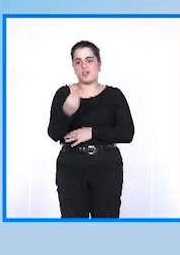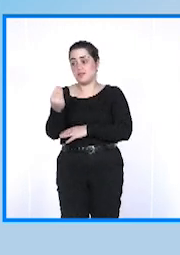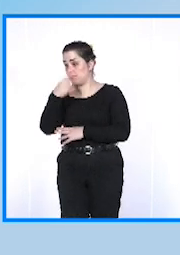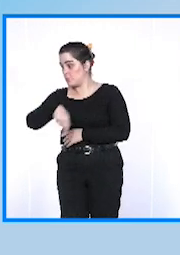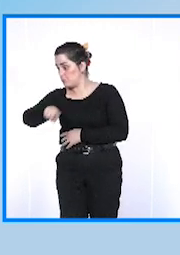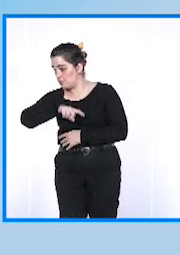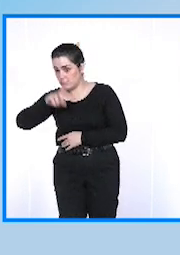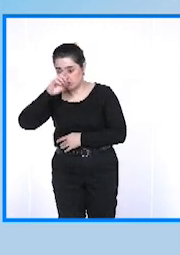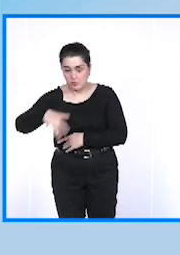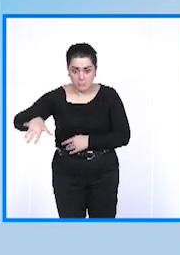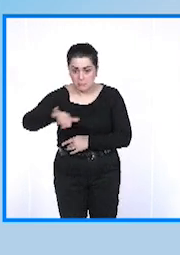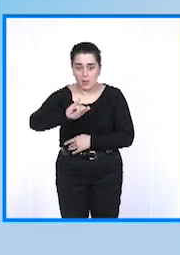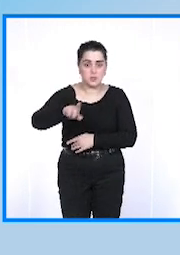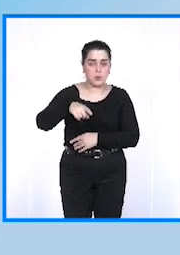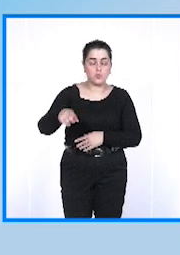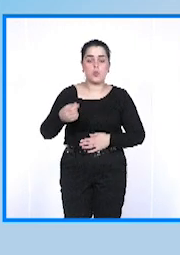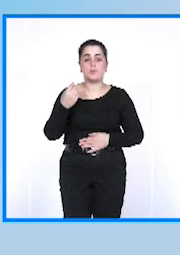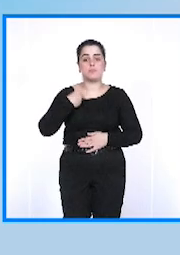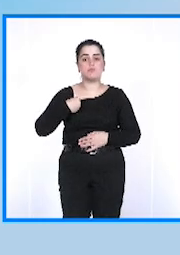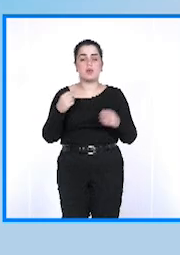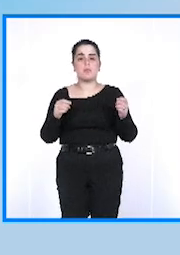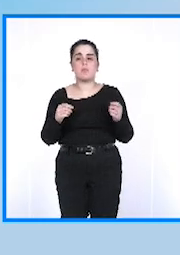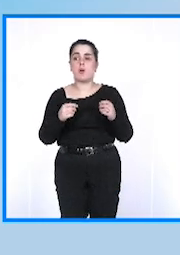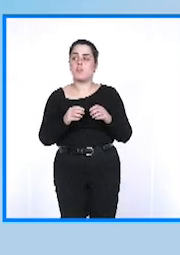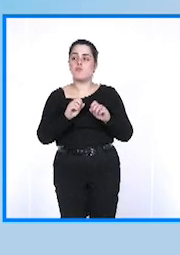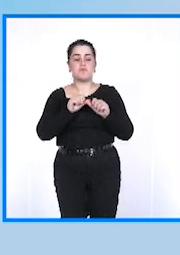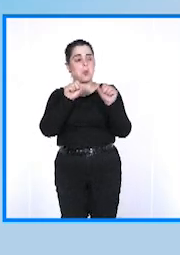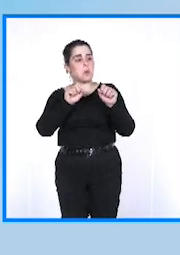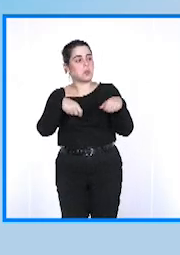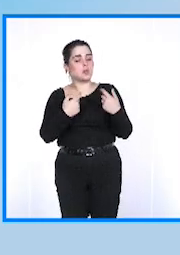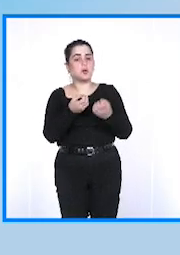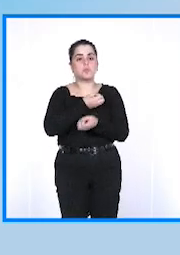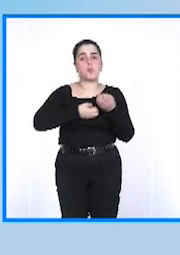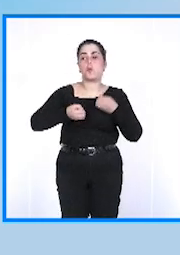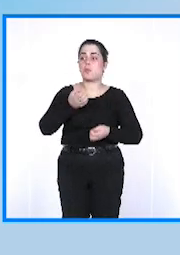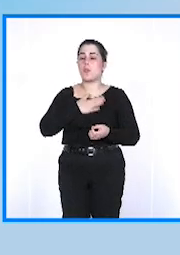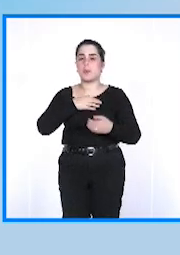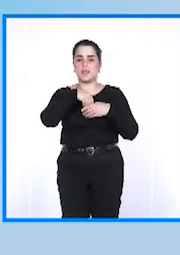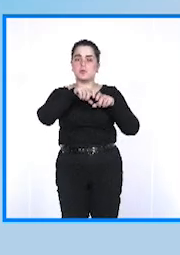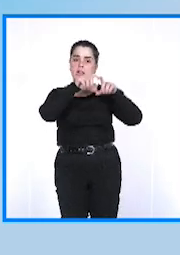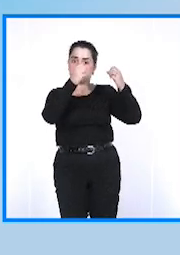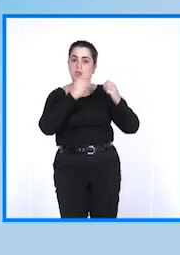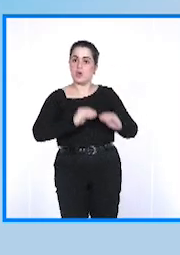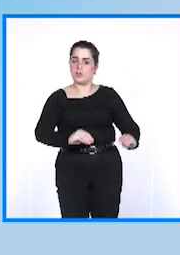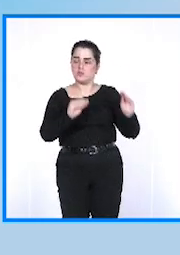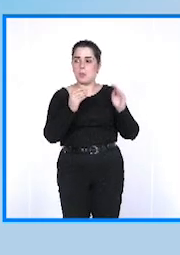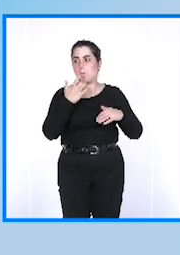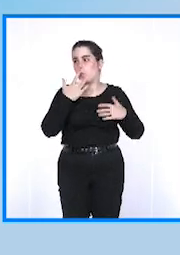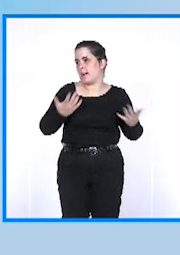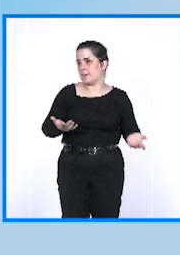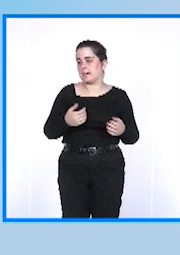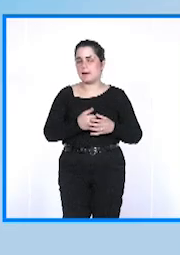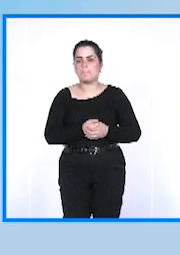por ahí y de una manera natural comentaban como en sus propias entidades por